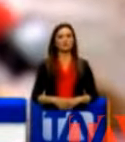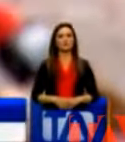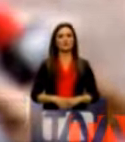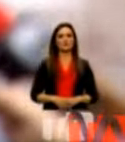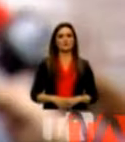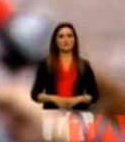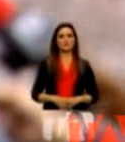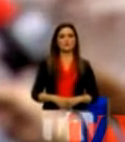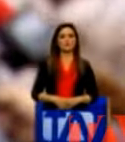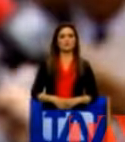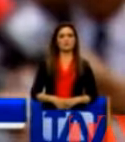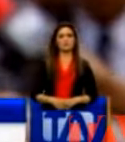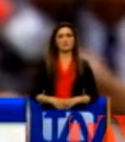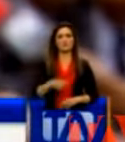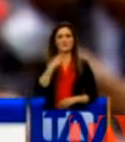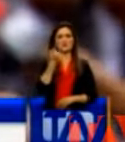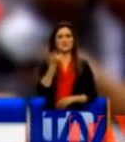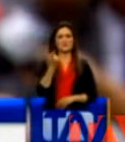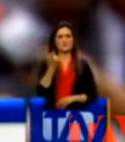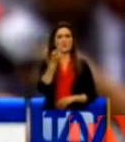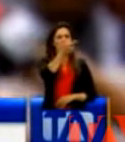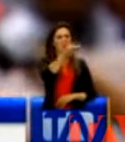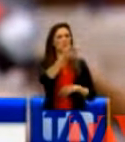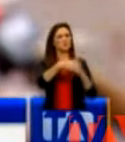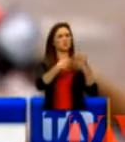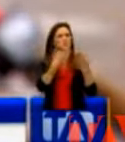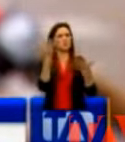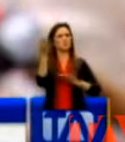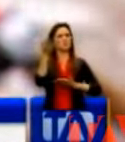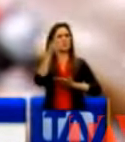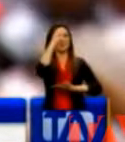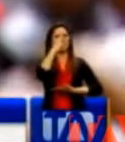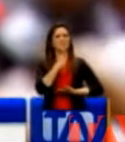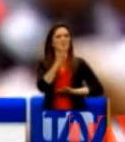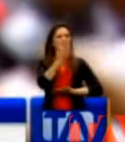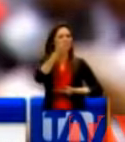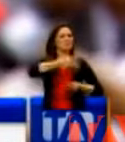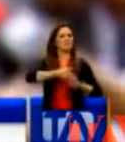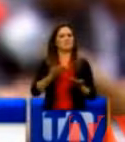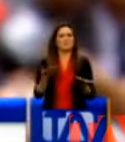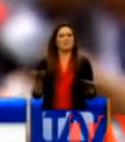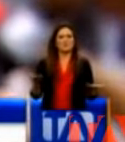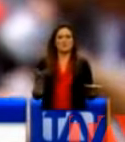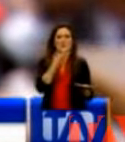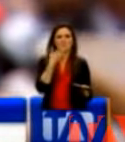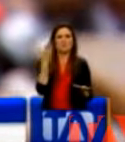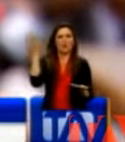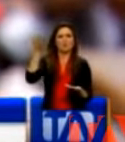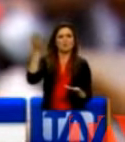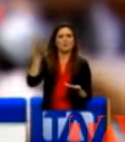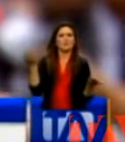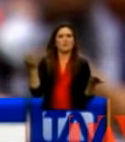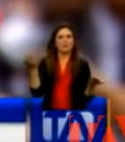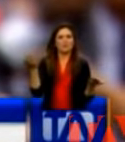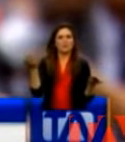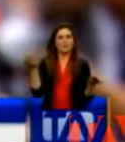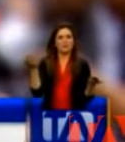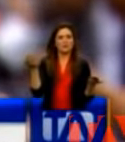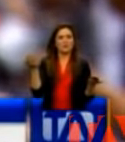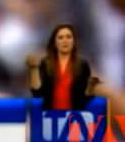Mencionan que desde arriba no tienen el perfil para estar aquí en el colegio, pero prácticamente son los mejores maestros que tenemos y nos dejaron